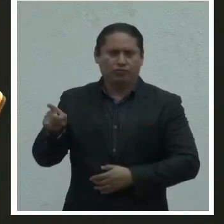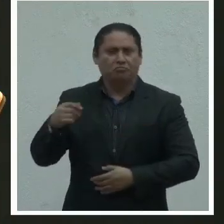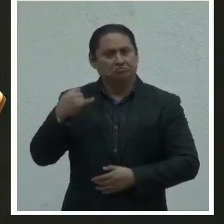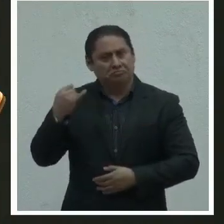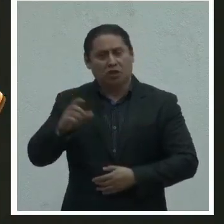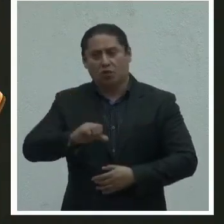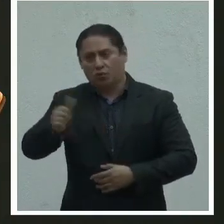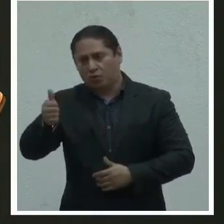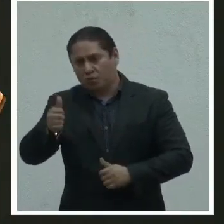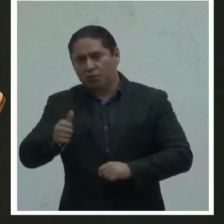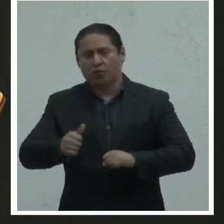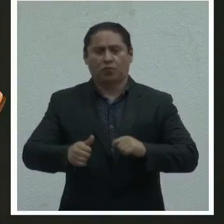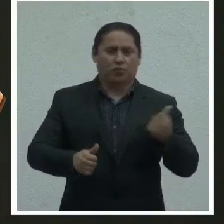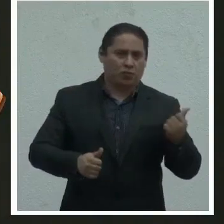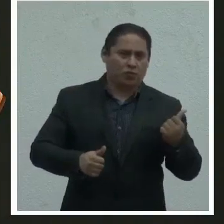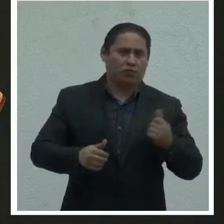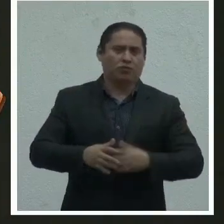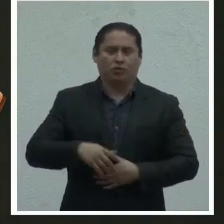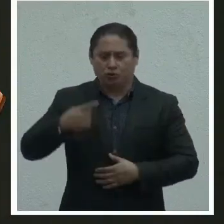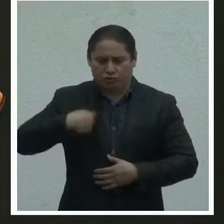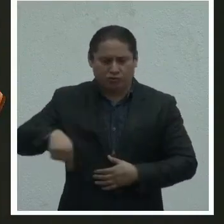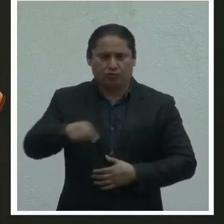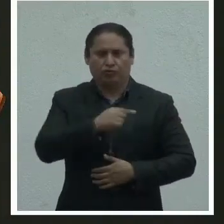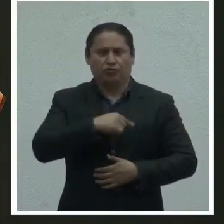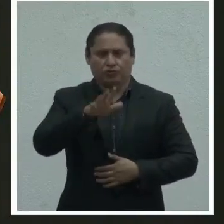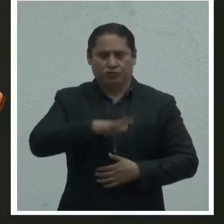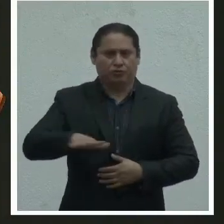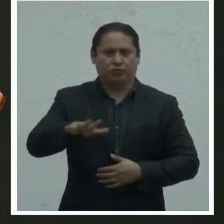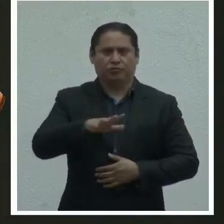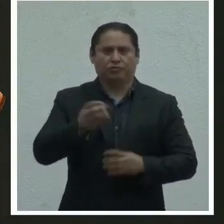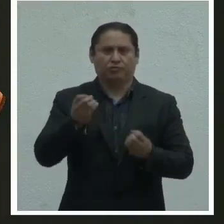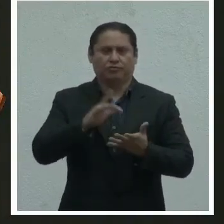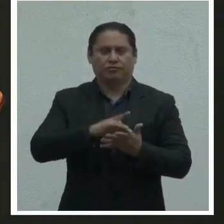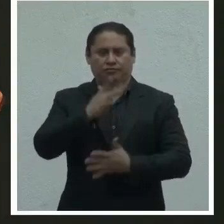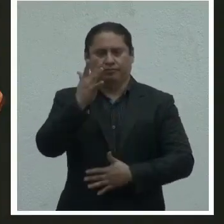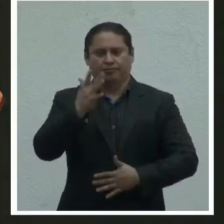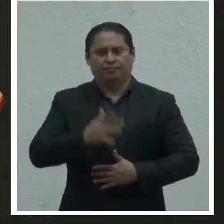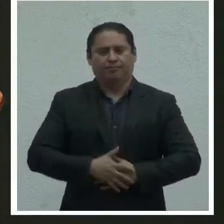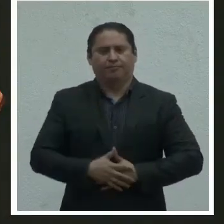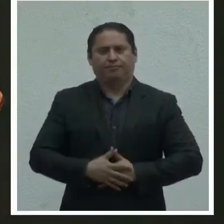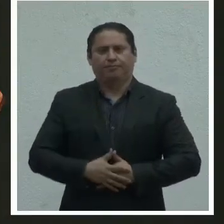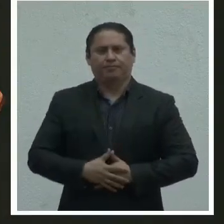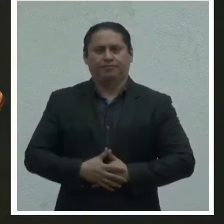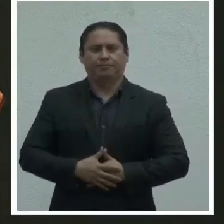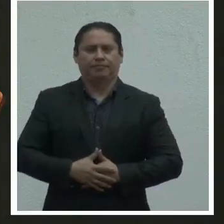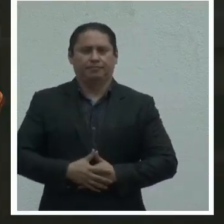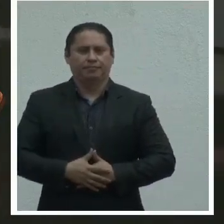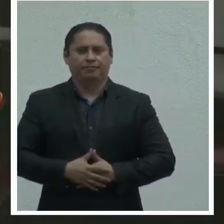vez son la de todos nosotros. Es cuanto, diputada presidenta.